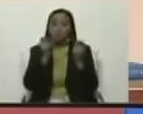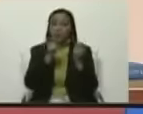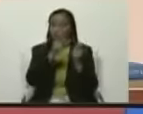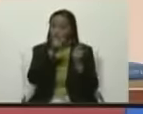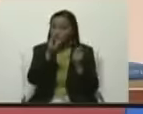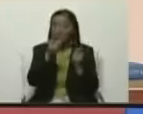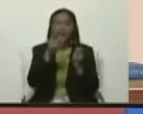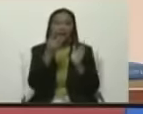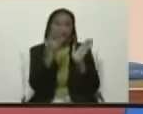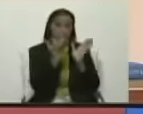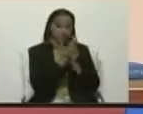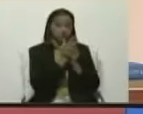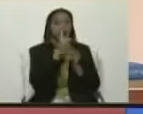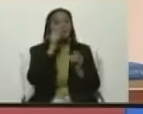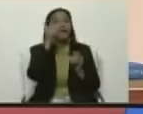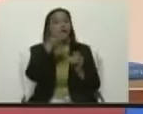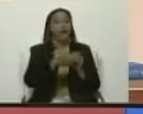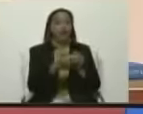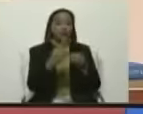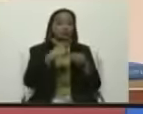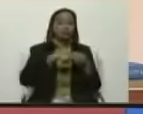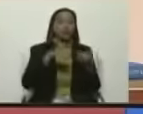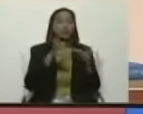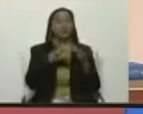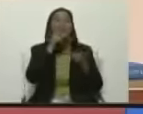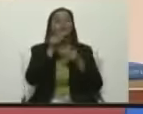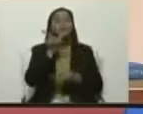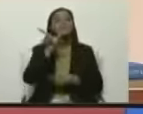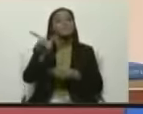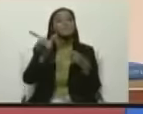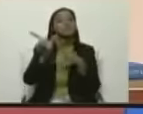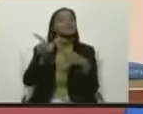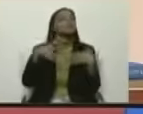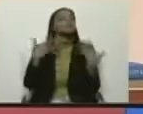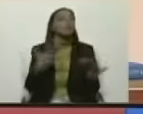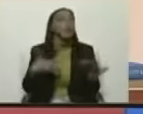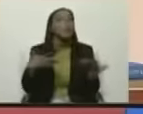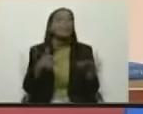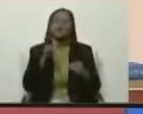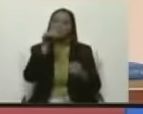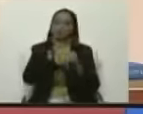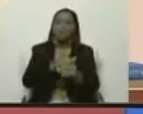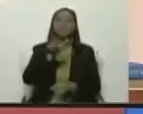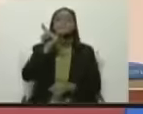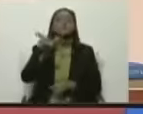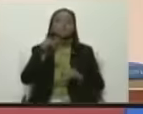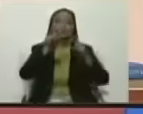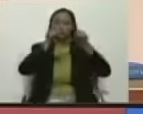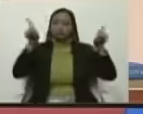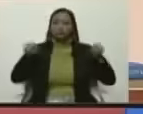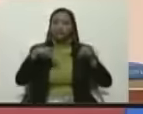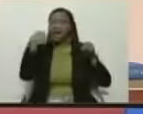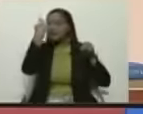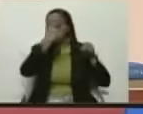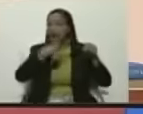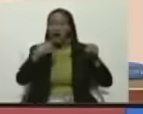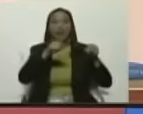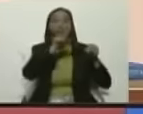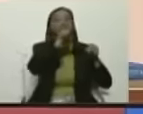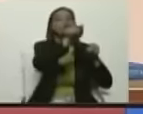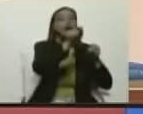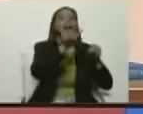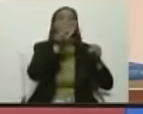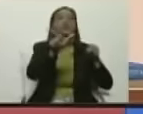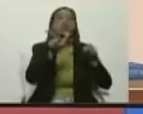sido del PSUV, ¿dónde va a votar? Partido Socialista Unido de Venezuela, arriba y a la